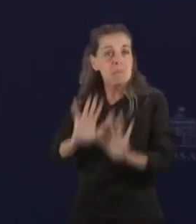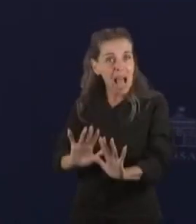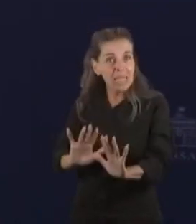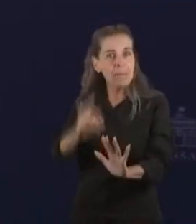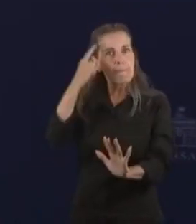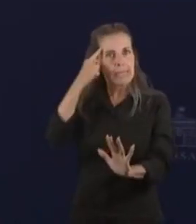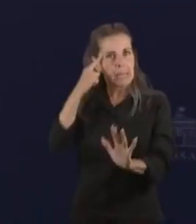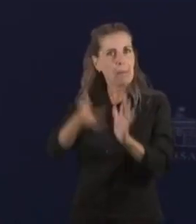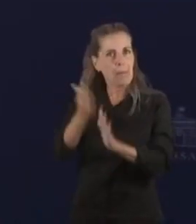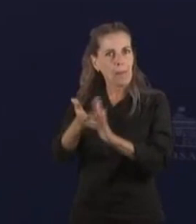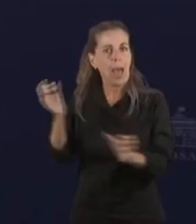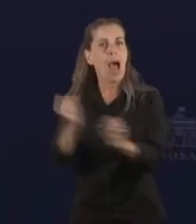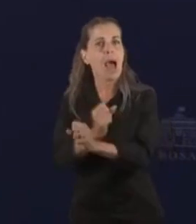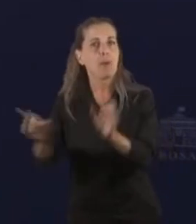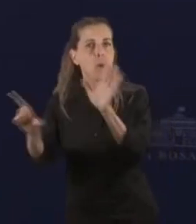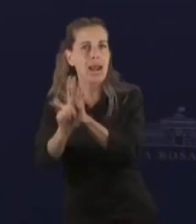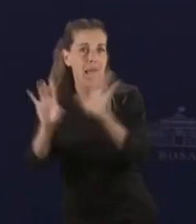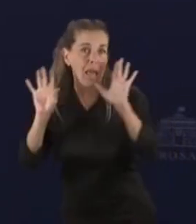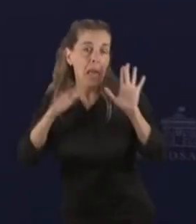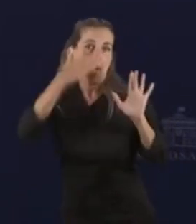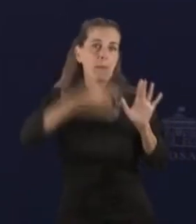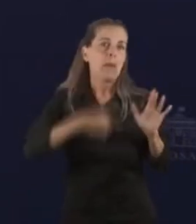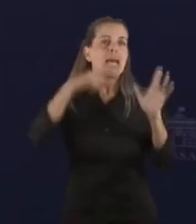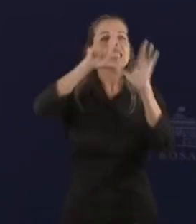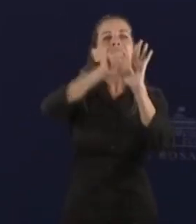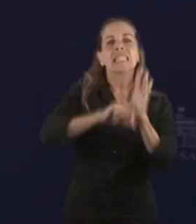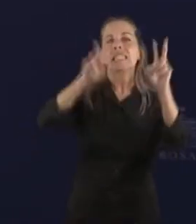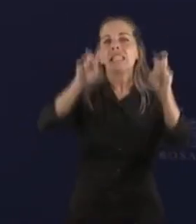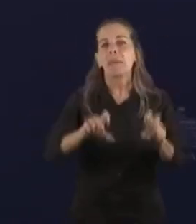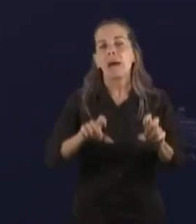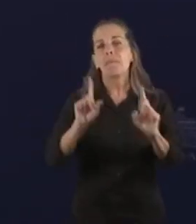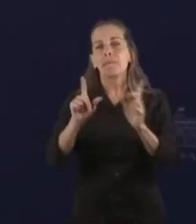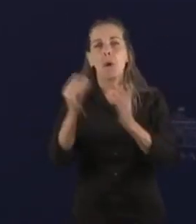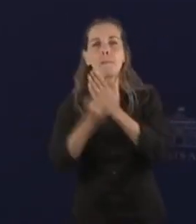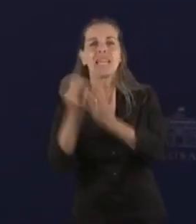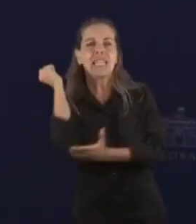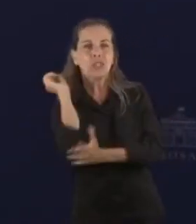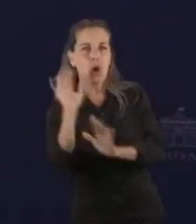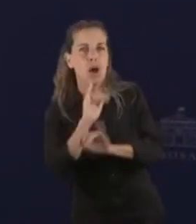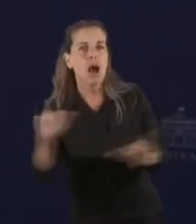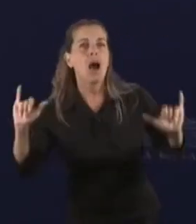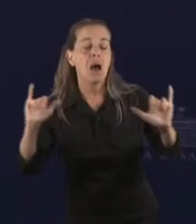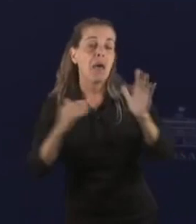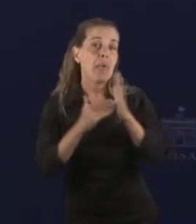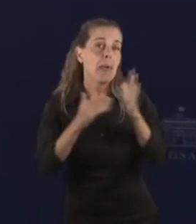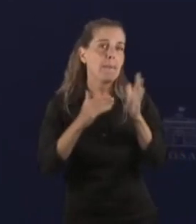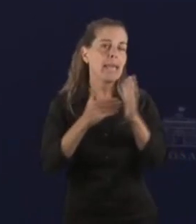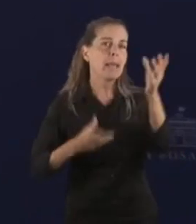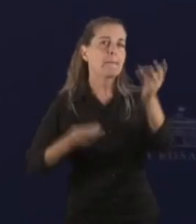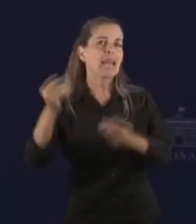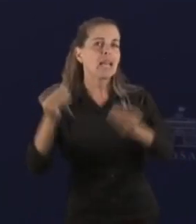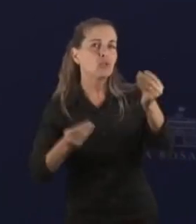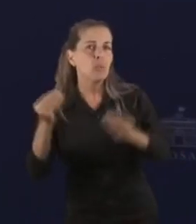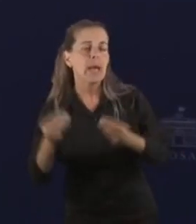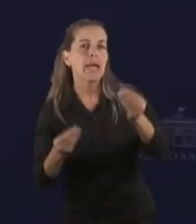ley el resto se irá resolviendo por supuesto como lo anunció el ministro caputo bueno Ajustando partidas que no obviamente no